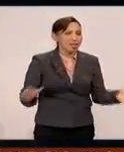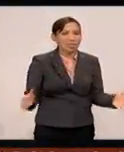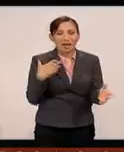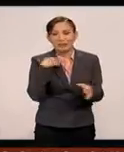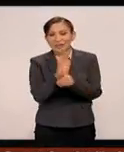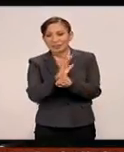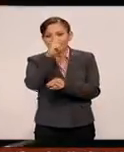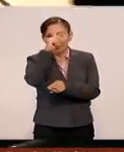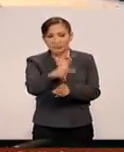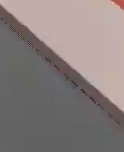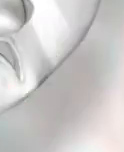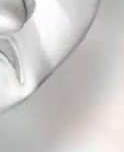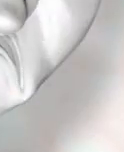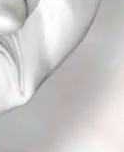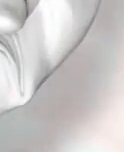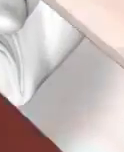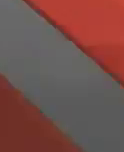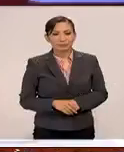cine mexicano.